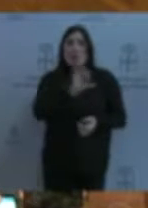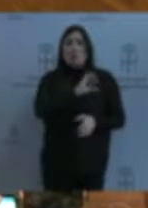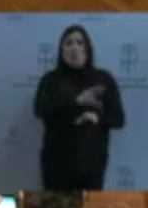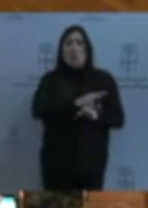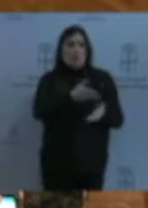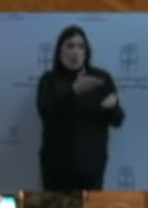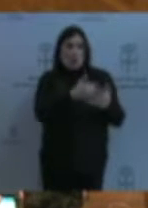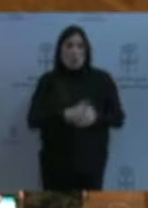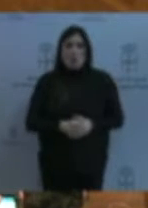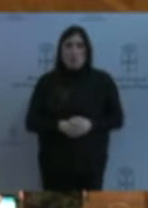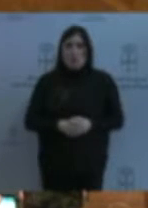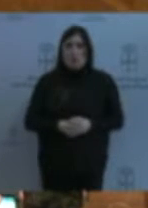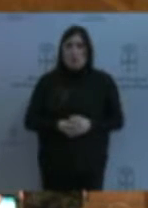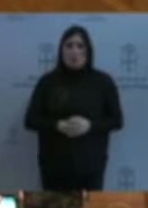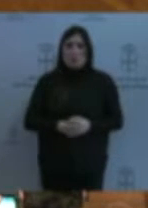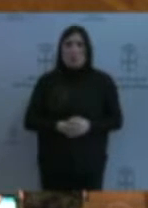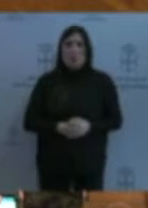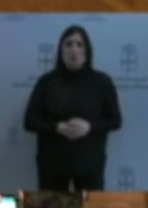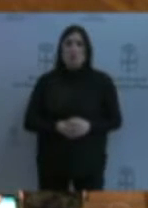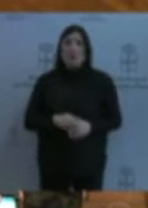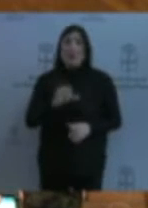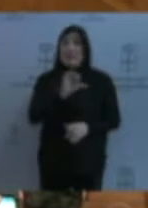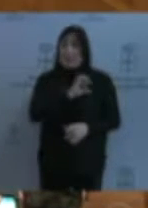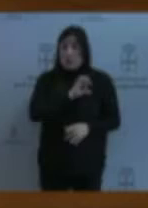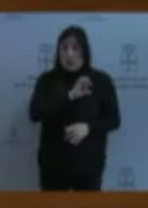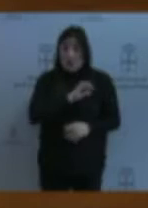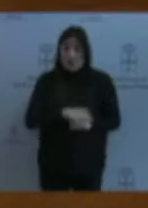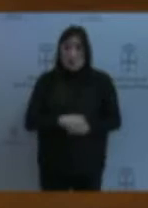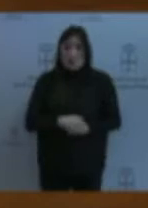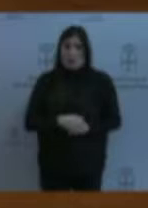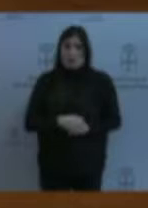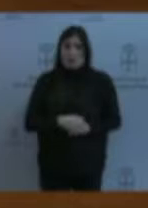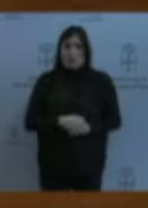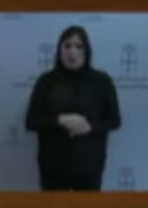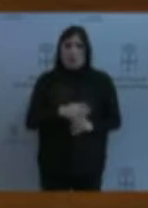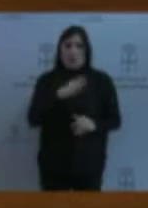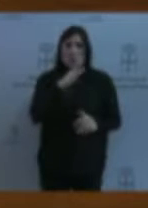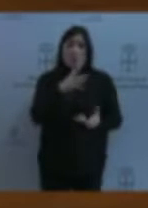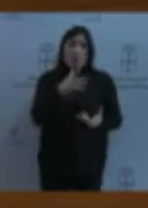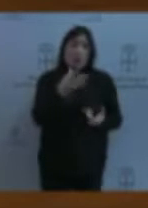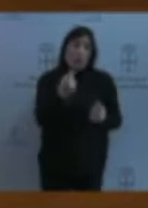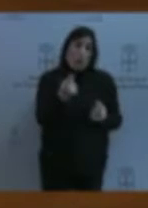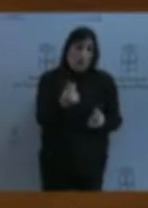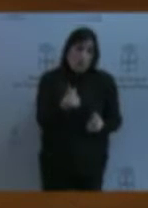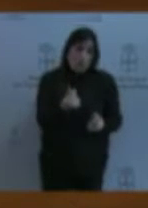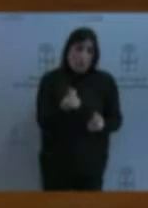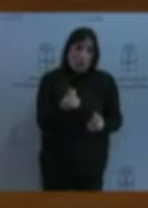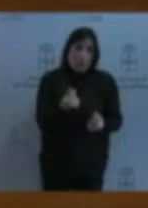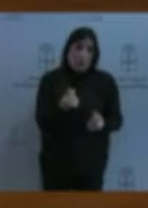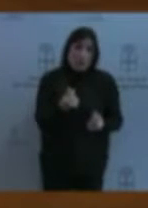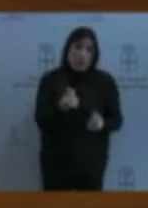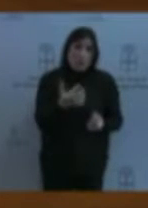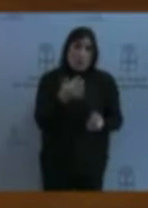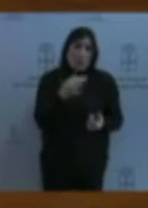Sí, señoría, por economía, lógicamente, y por atenernos a lo que marca el reglamento en